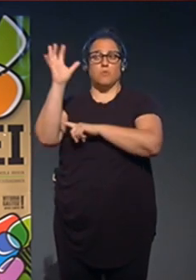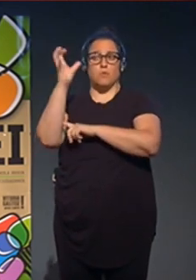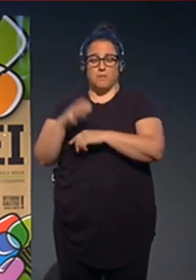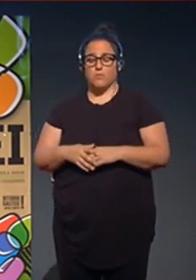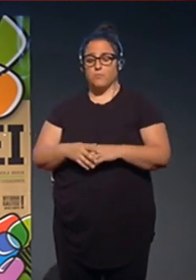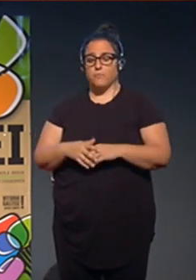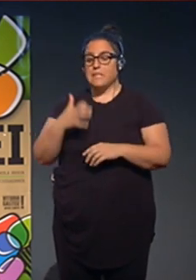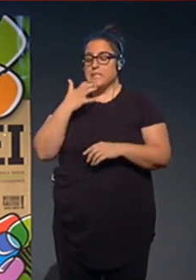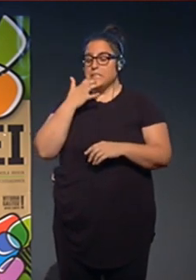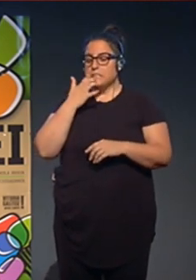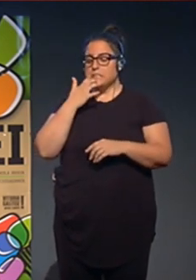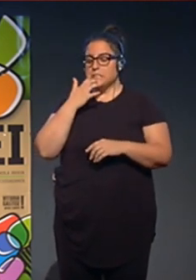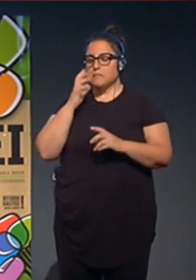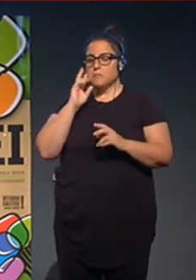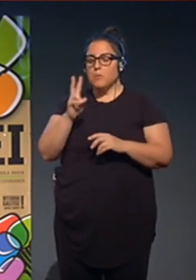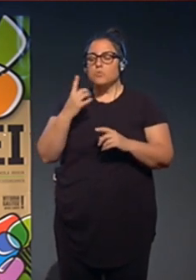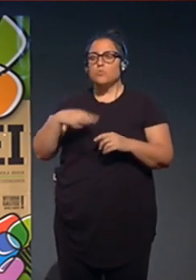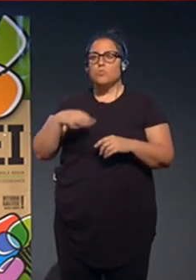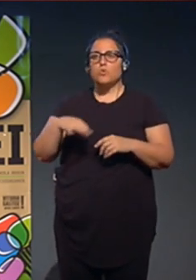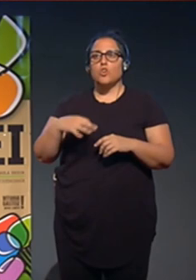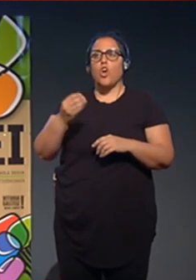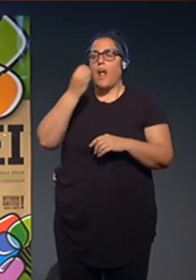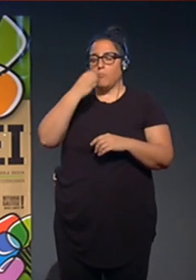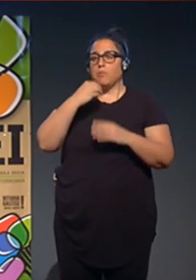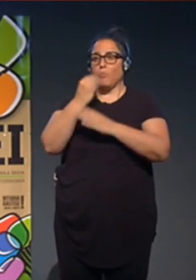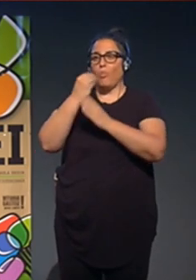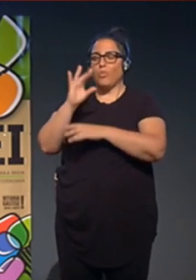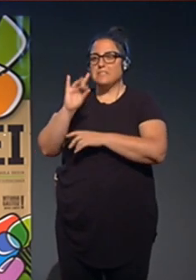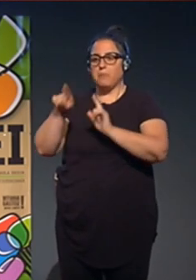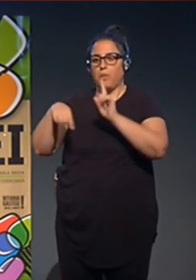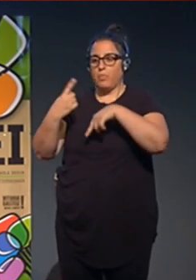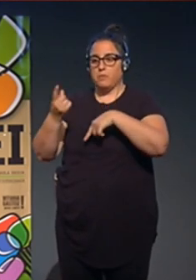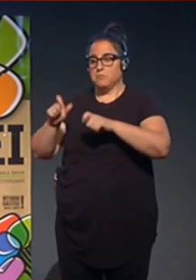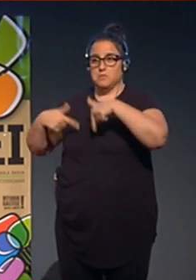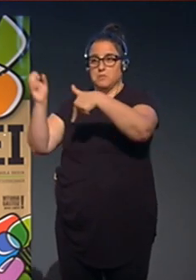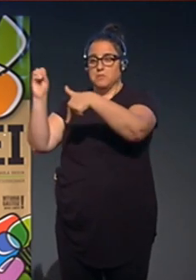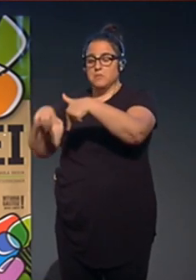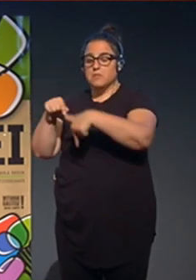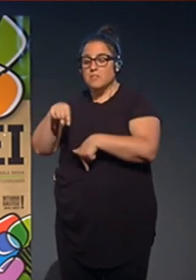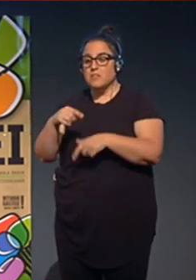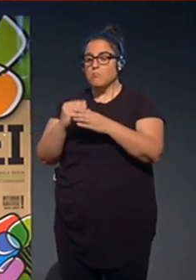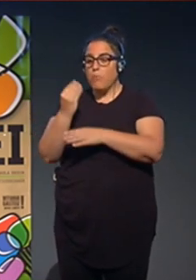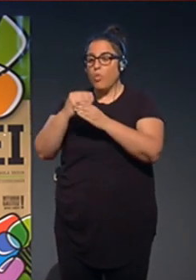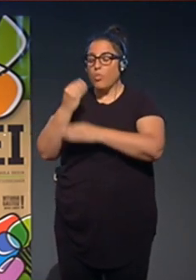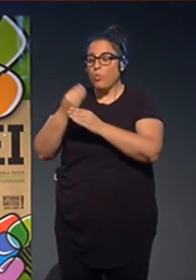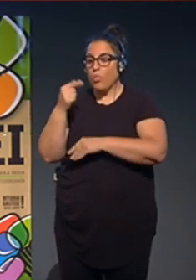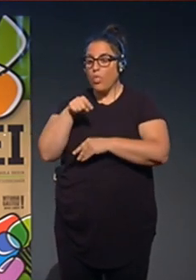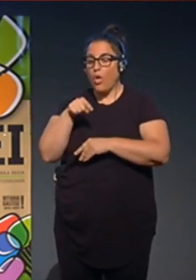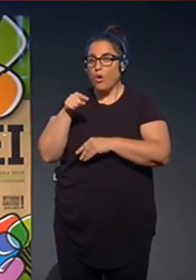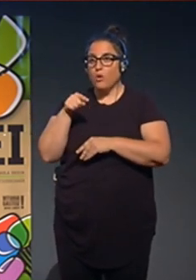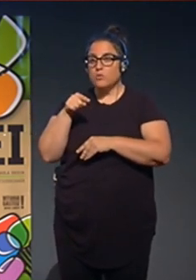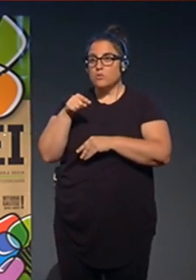alimentos que no que vamos a producir pero no van a llegar a ninguna boca eh están emitiendo en su producción